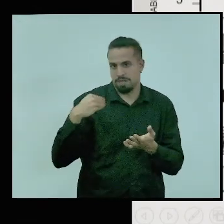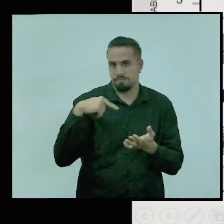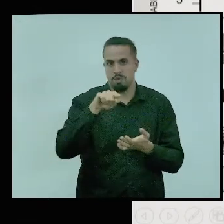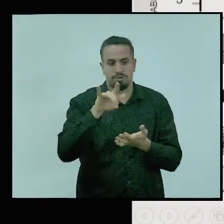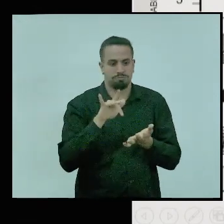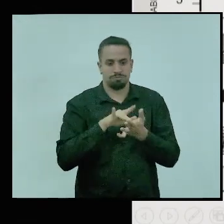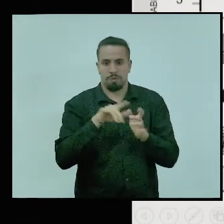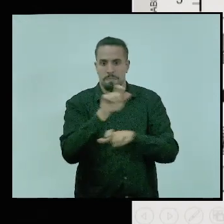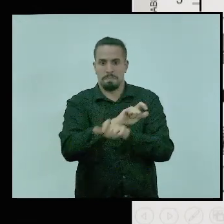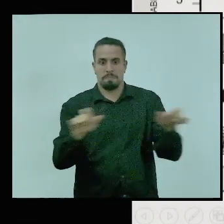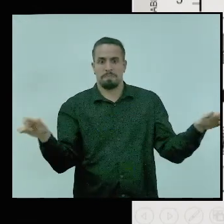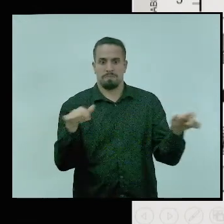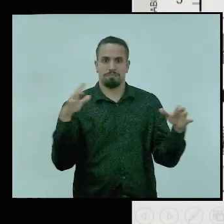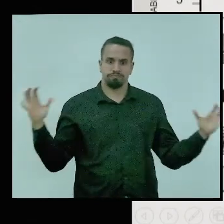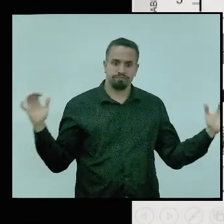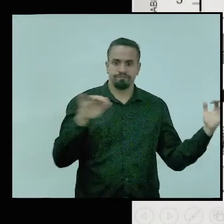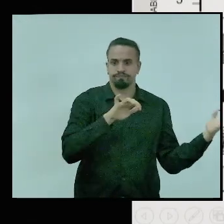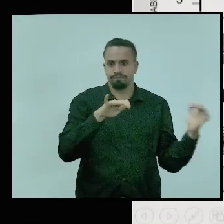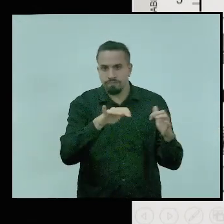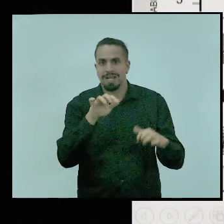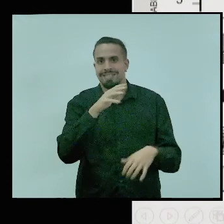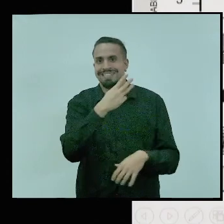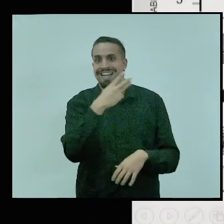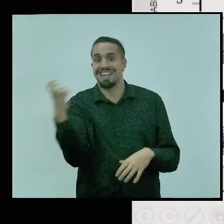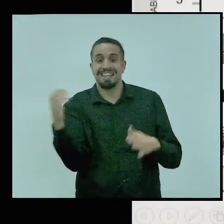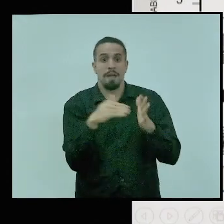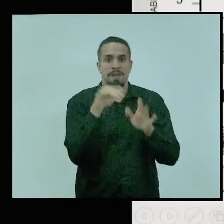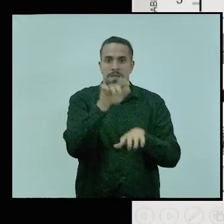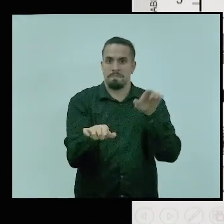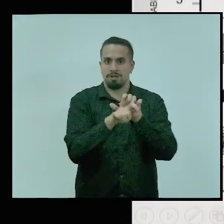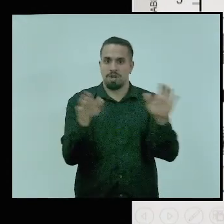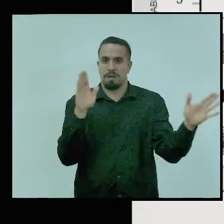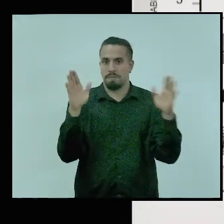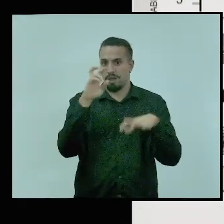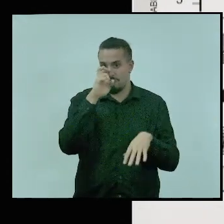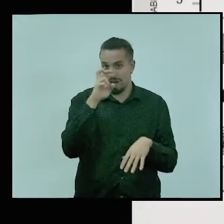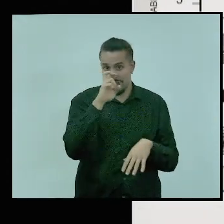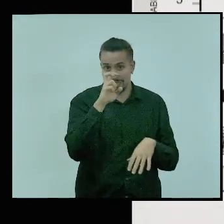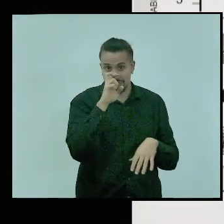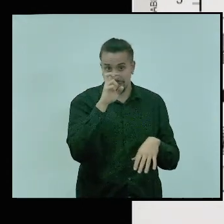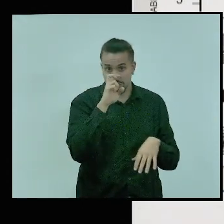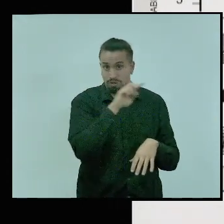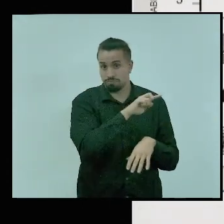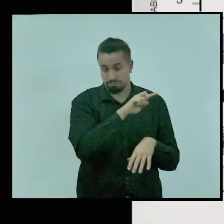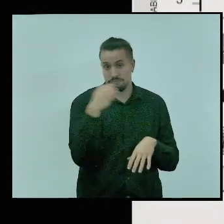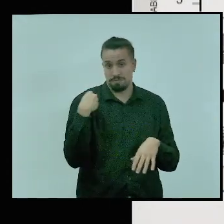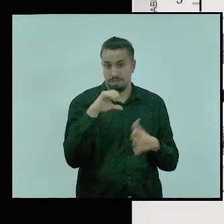de gente, cerca de 300.000 personas, en el periodo clásico en Teotihuacán.